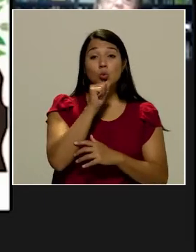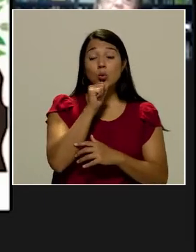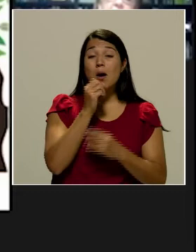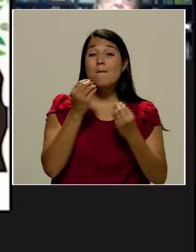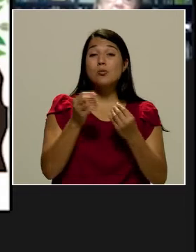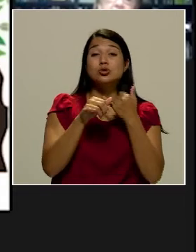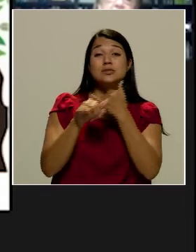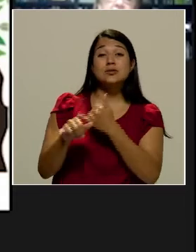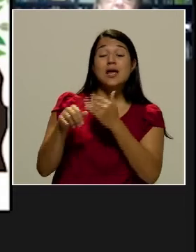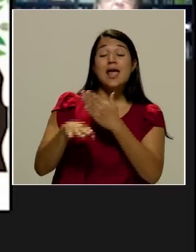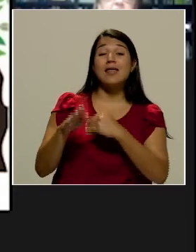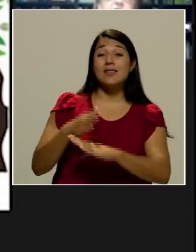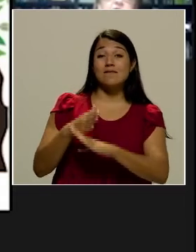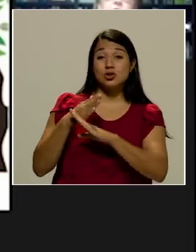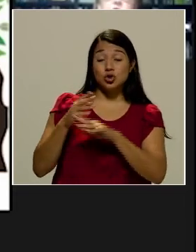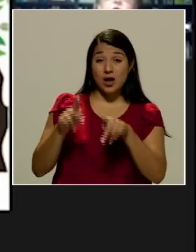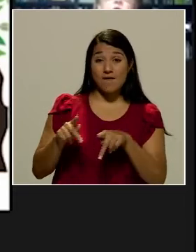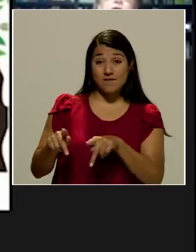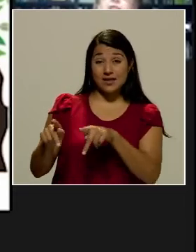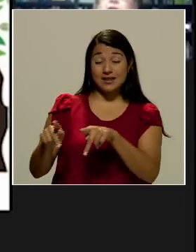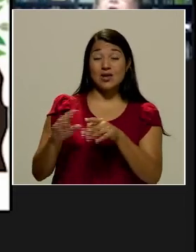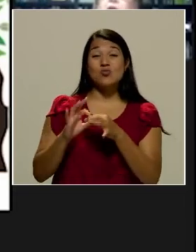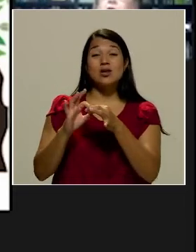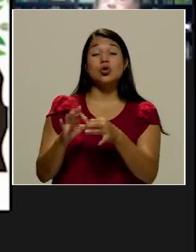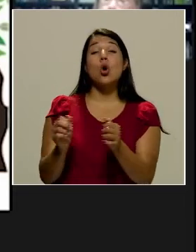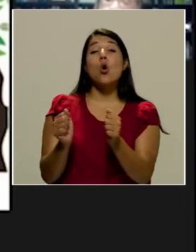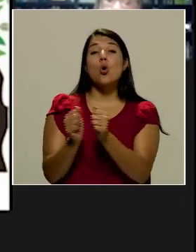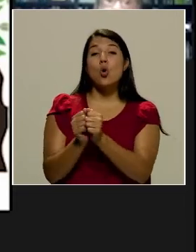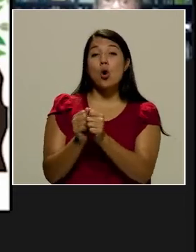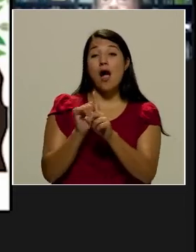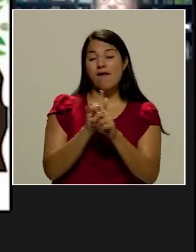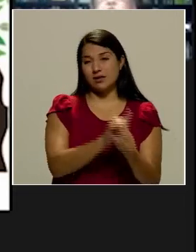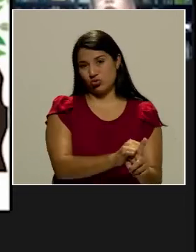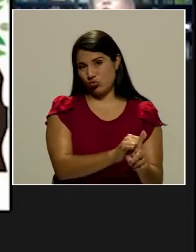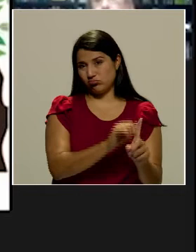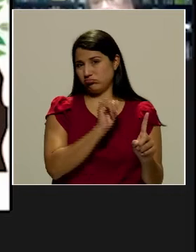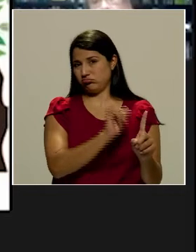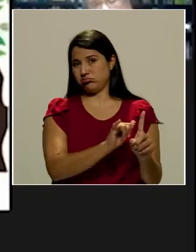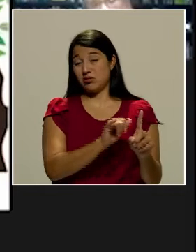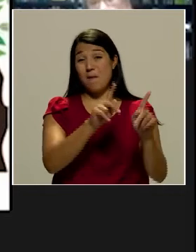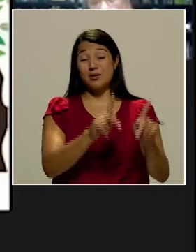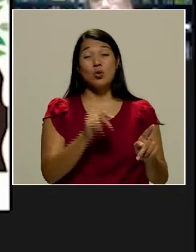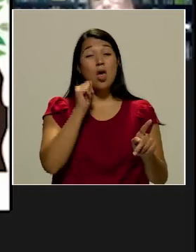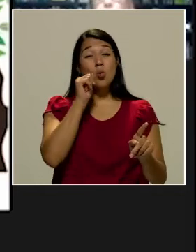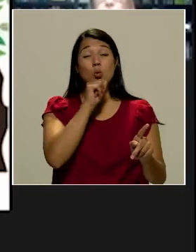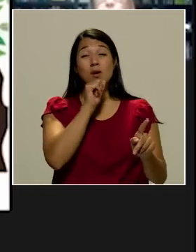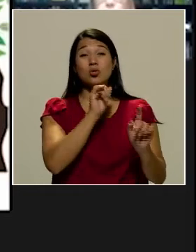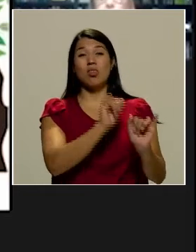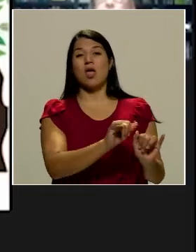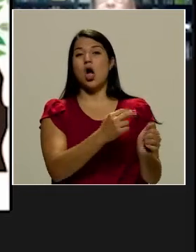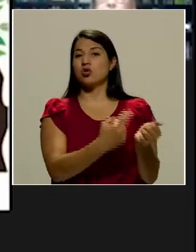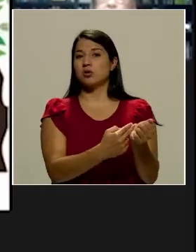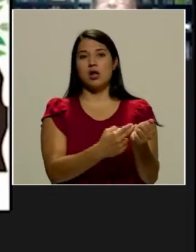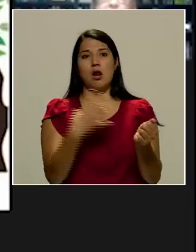la Defensoría de los Habitantes, sobre todo en el tema del abandono de las personas mayores en los hospitales, que es uno de